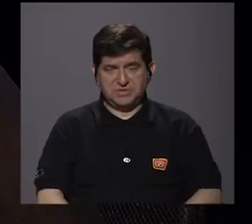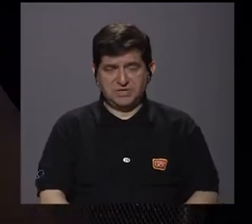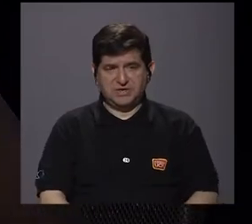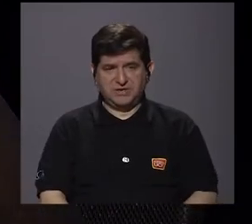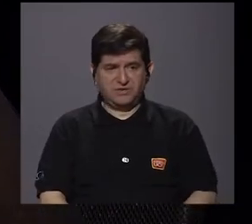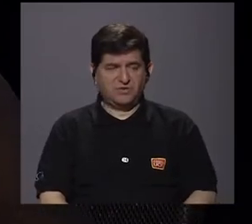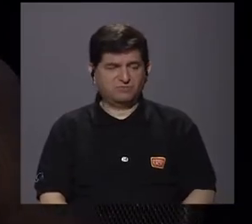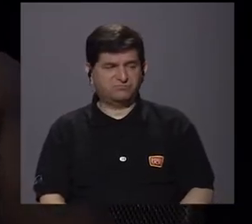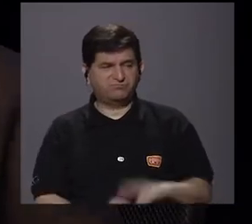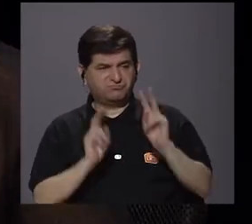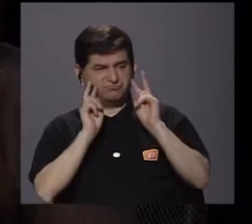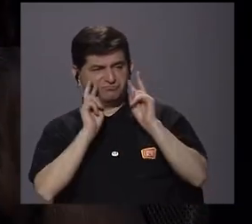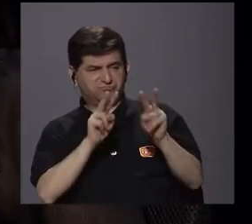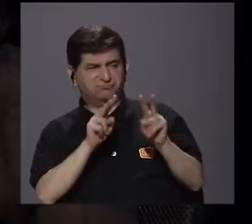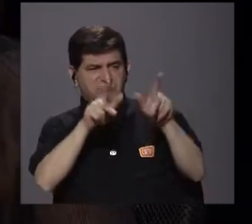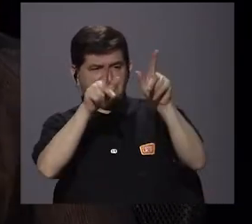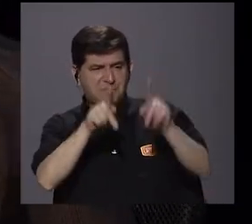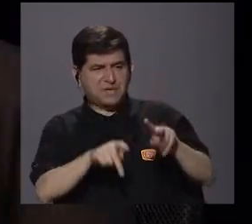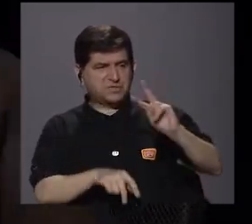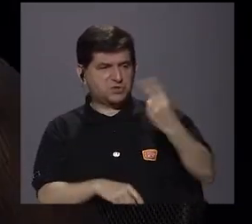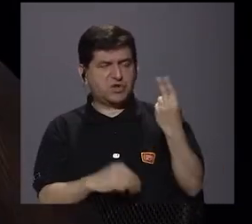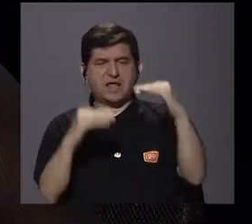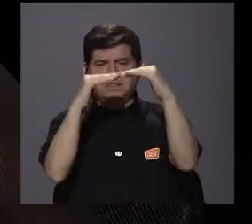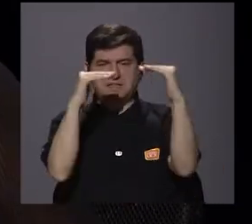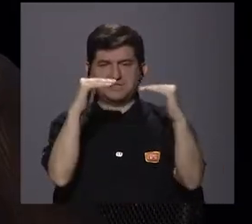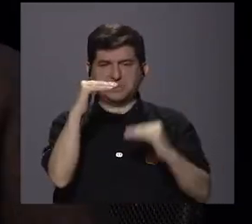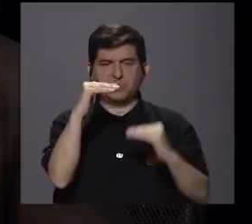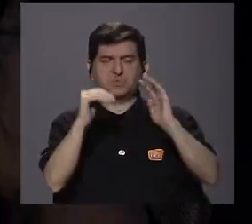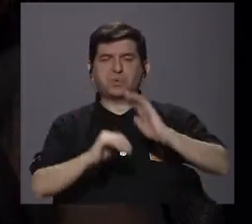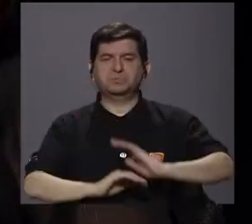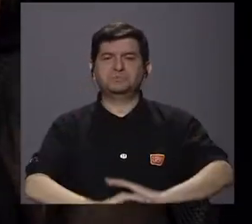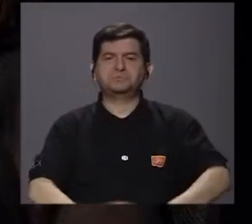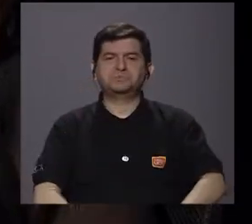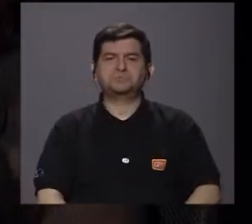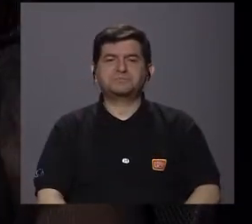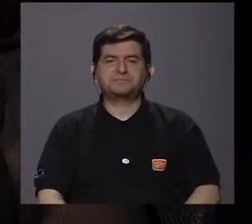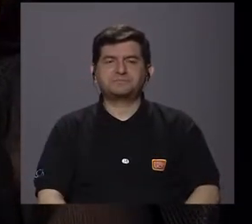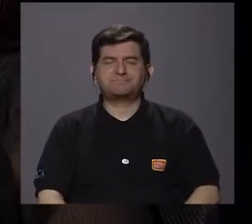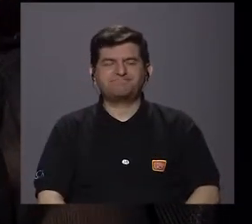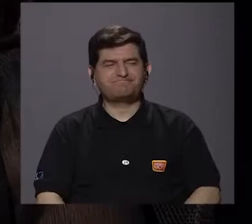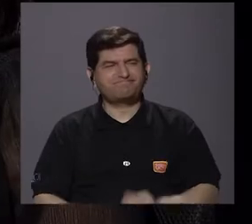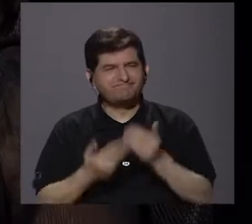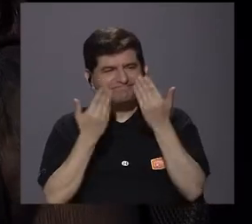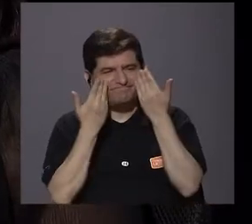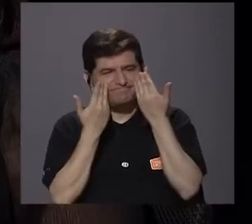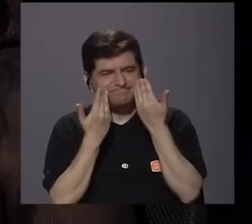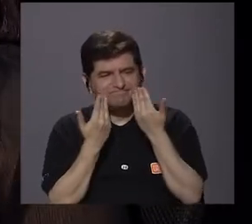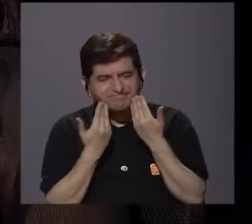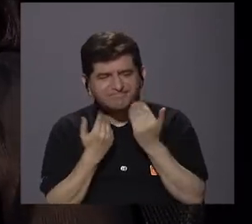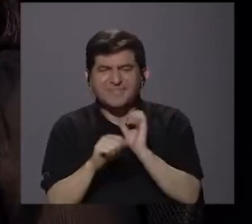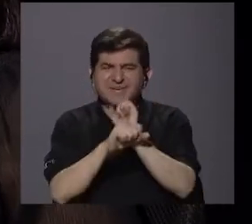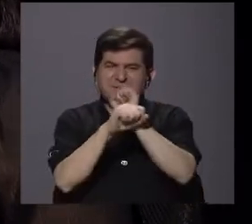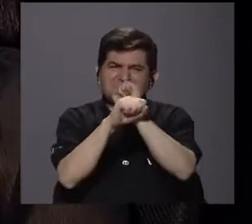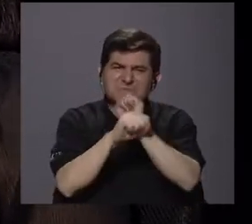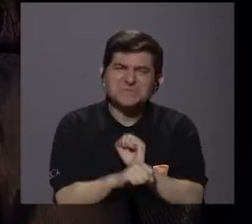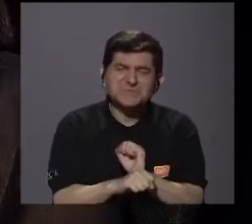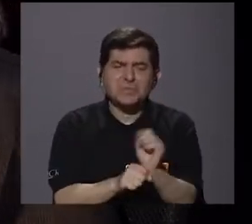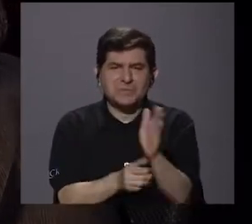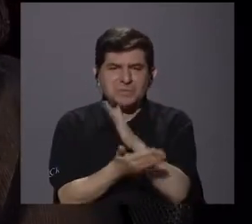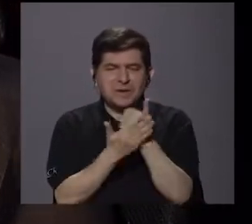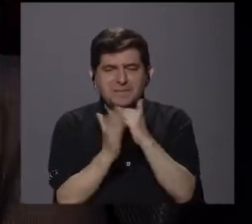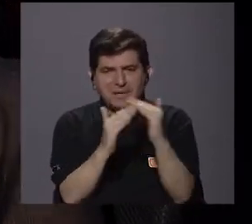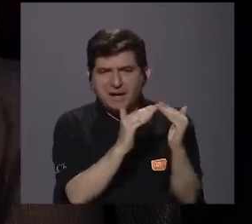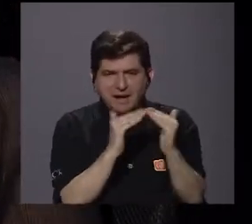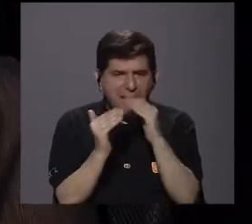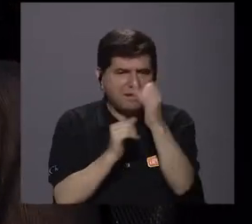son vistos como ciudadanos de segunda clase, tristemente se ha acostumbrado parte de la